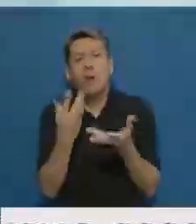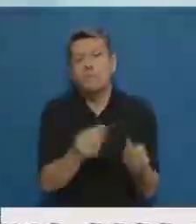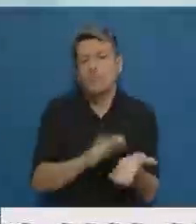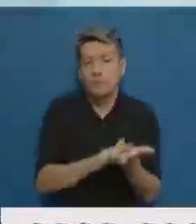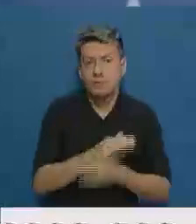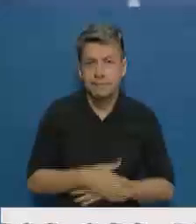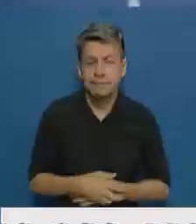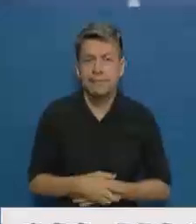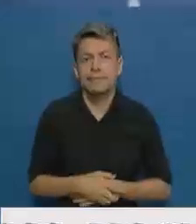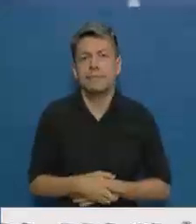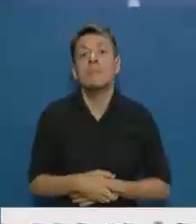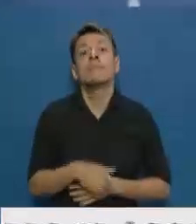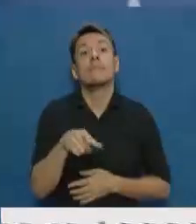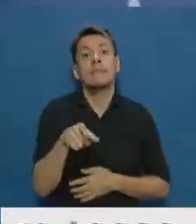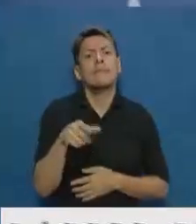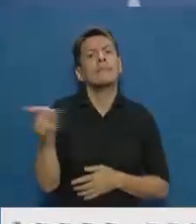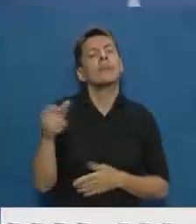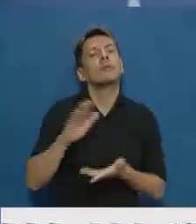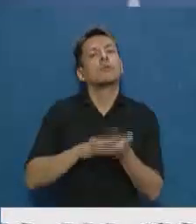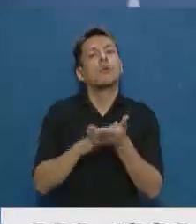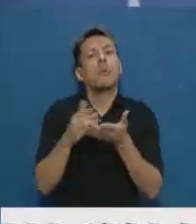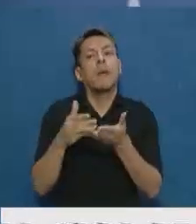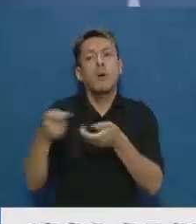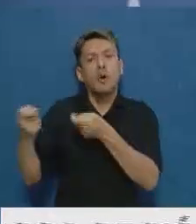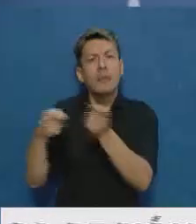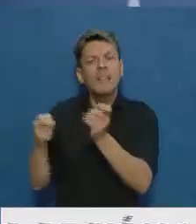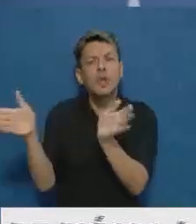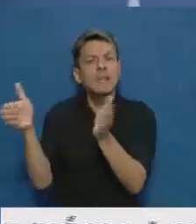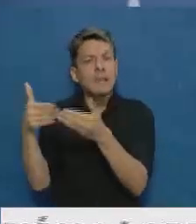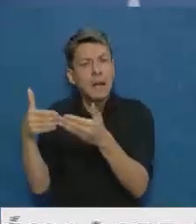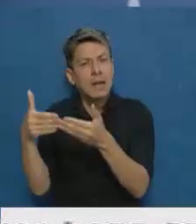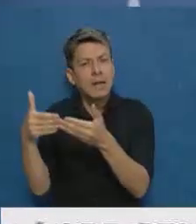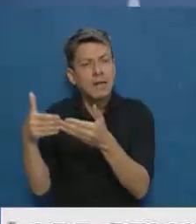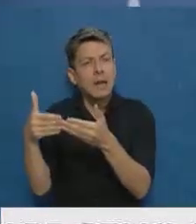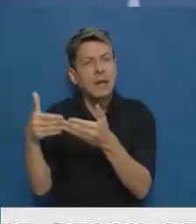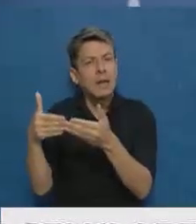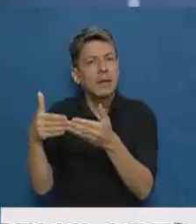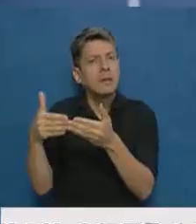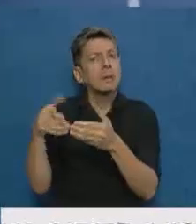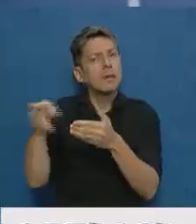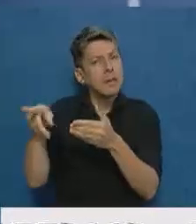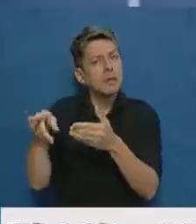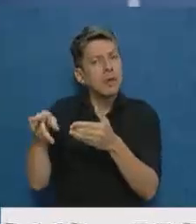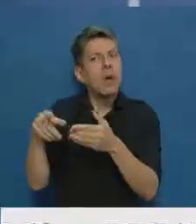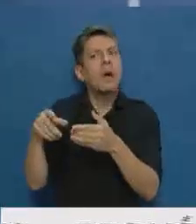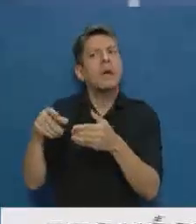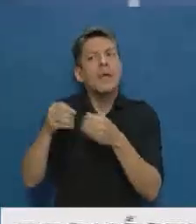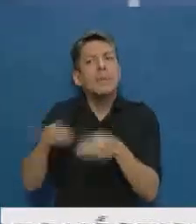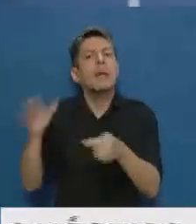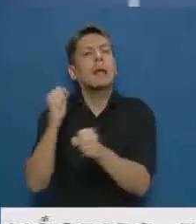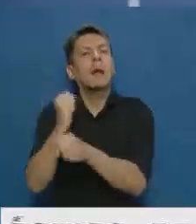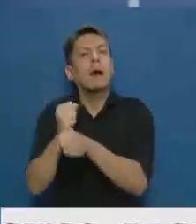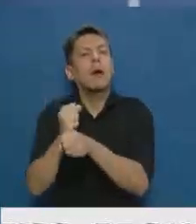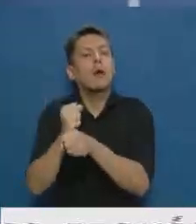que sí. Meme, con respecto al cierre de los comercios, hablábamos de que van a arrancar o van a levantar las persianas a las 10 de la mañana.